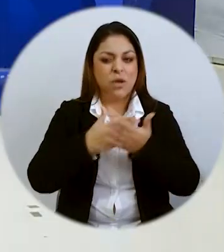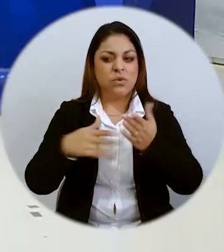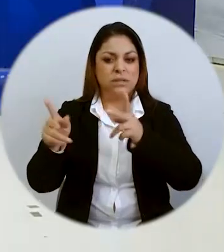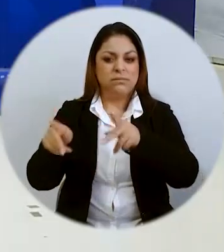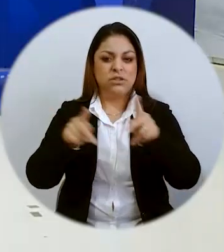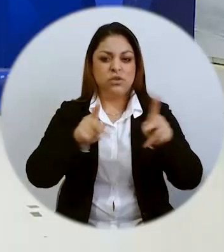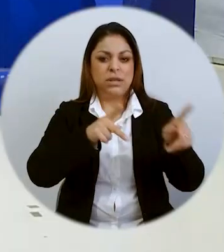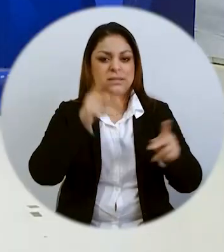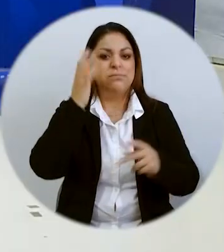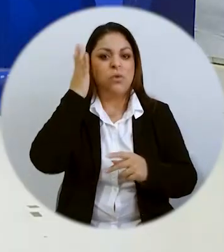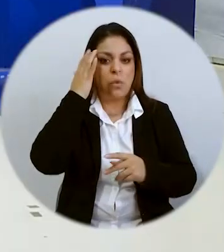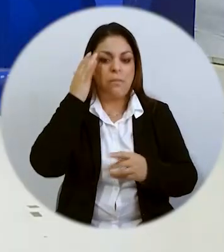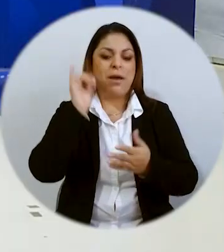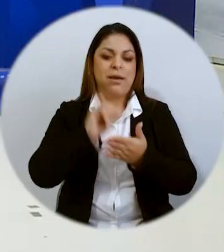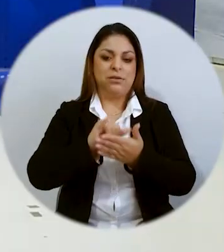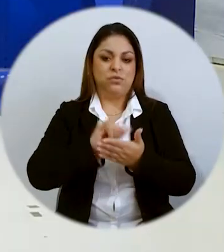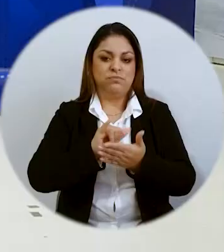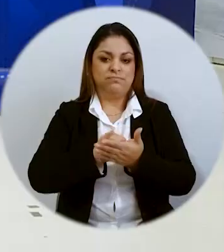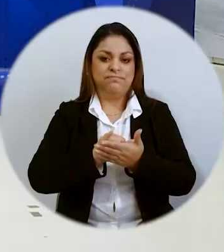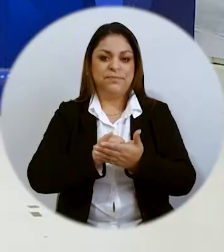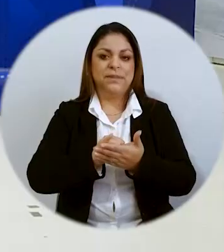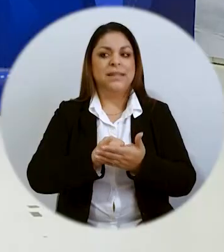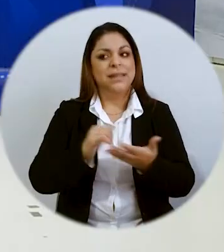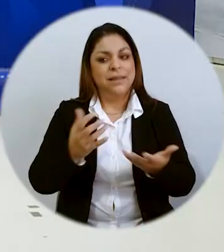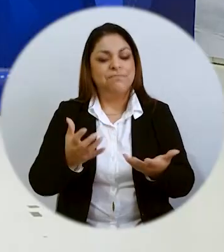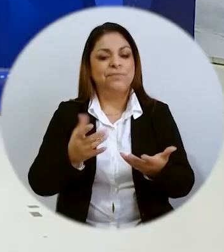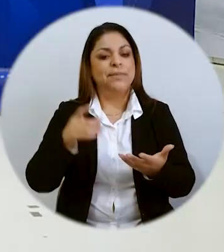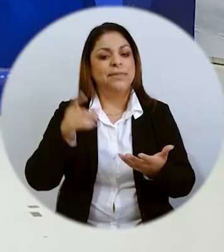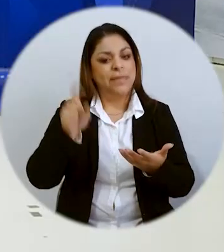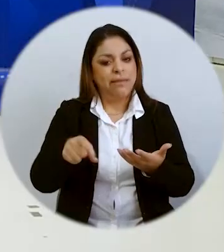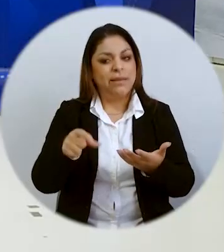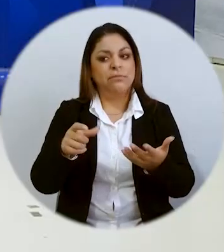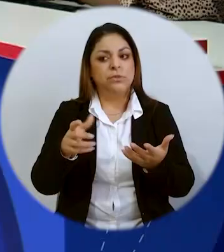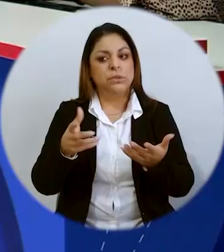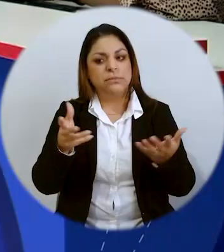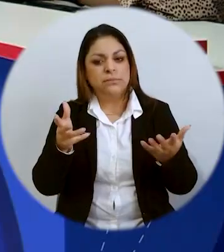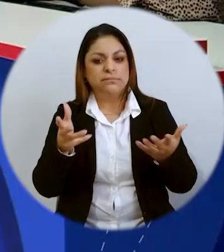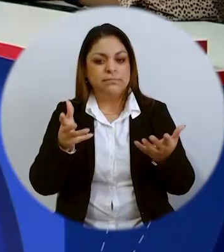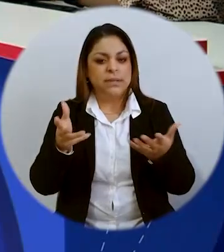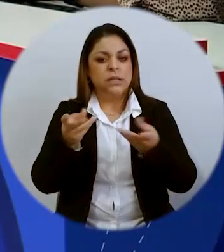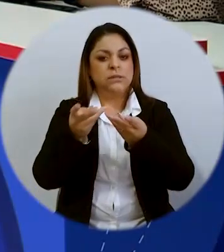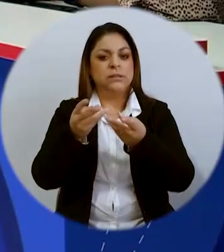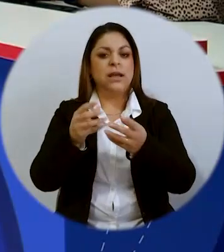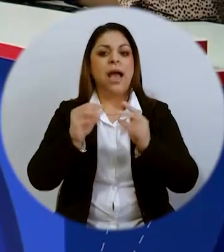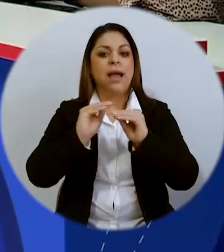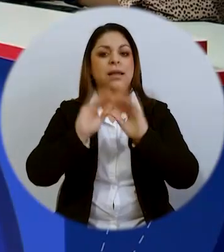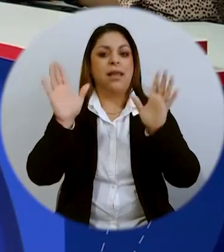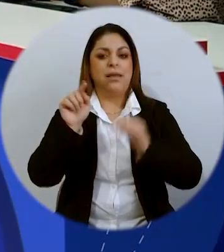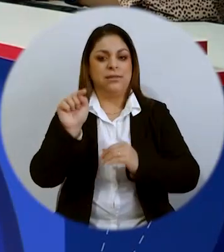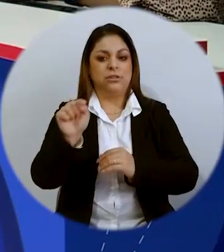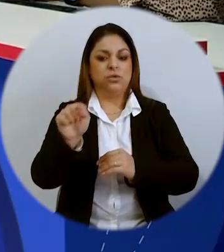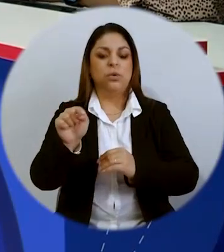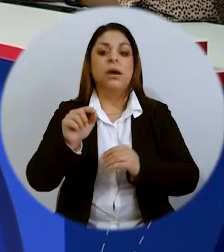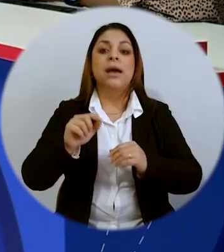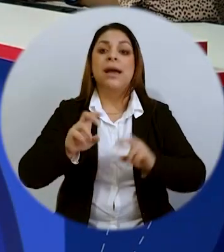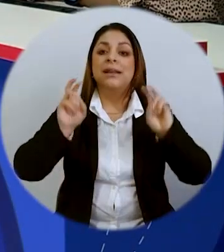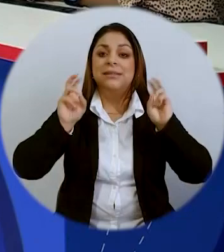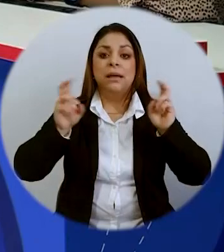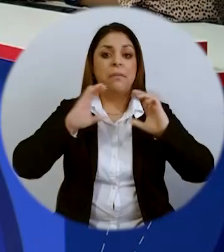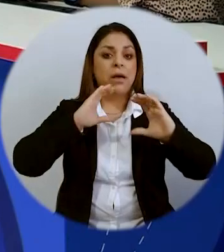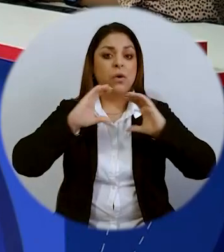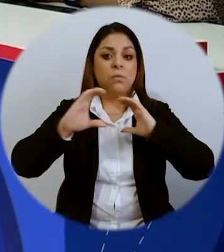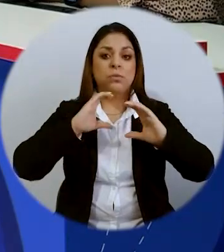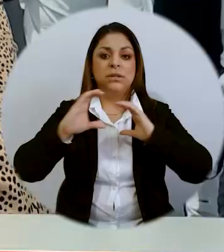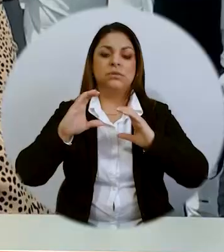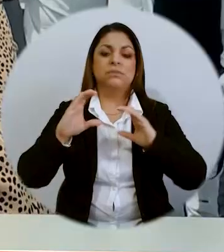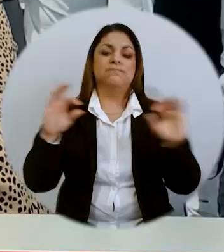tienen las personas entrevistadas sobre el tema de inteligencia artificial y sobre que sí hay que trabajar, ¿verdad? Como les decía anteriormente, el